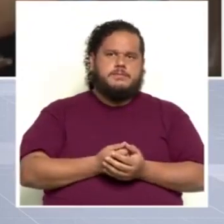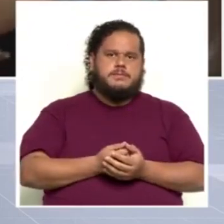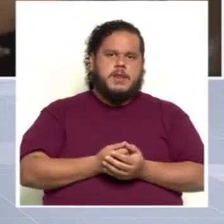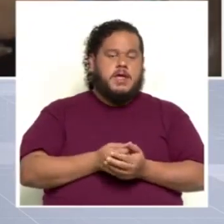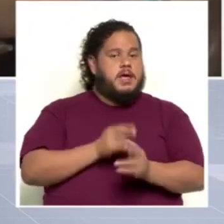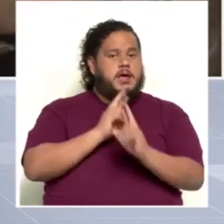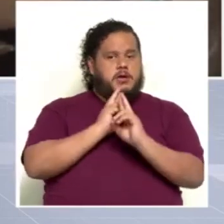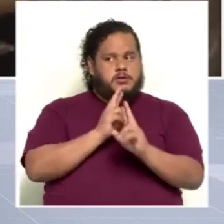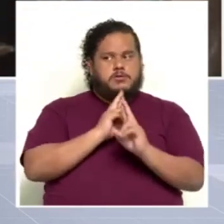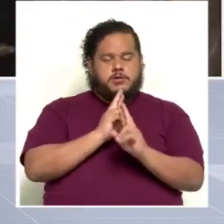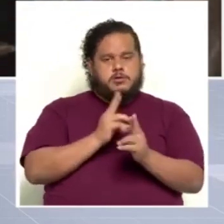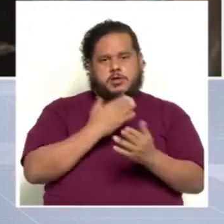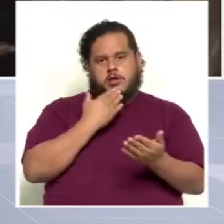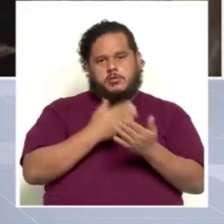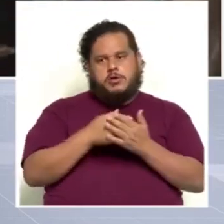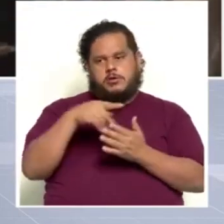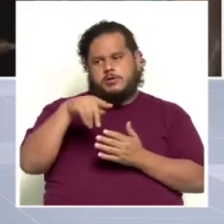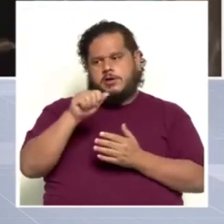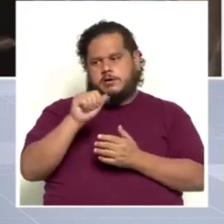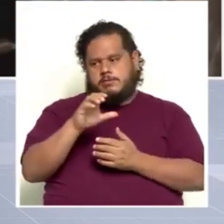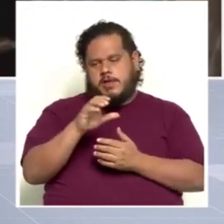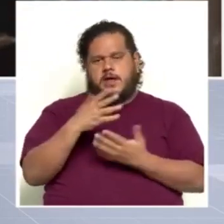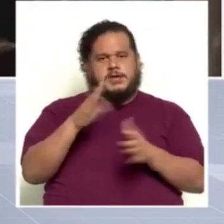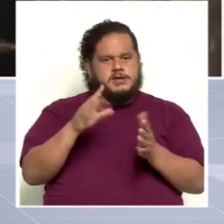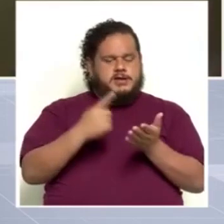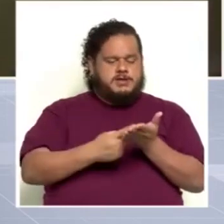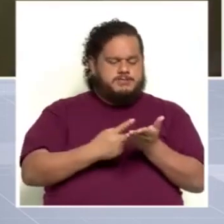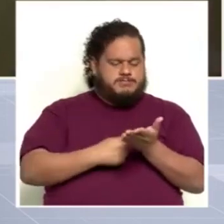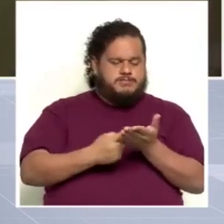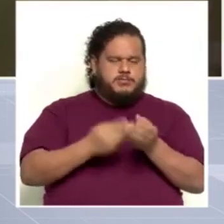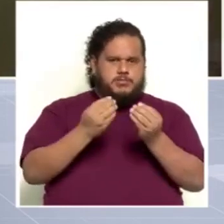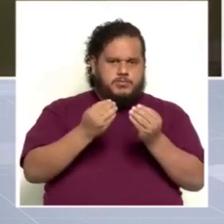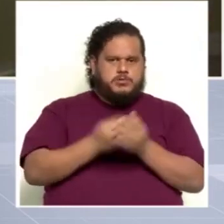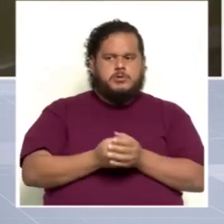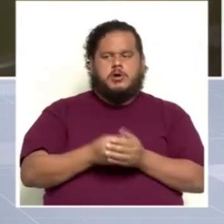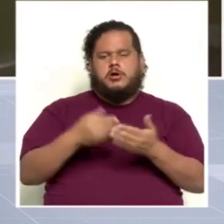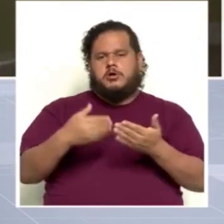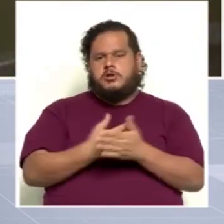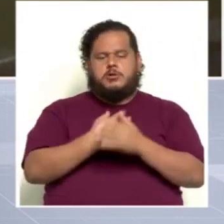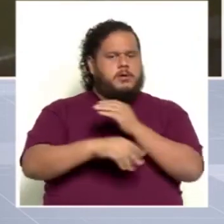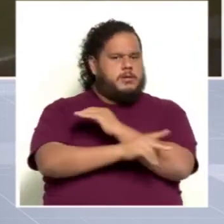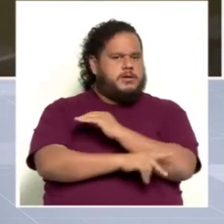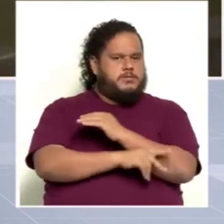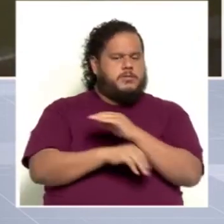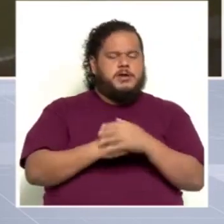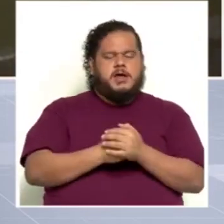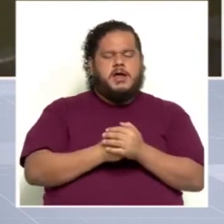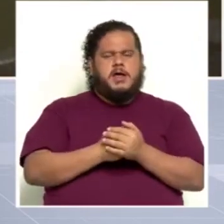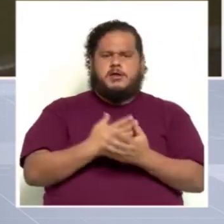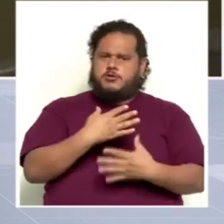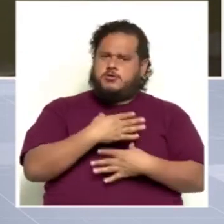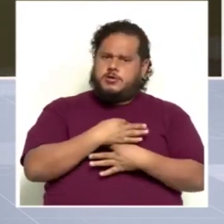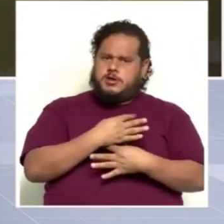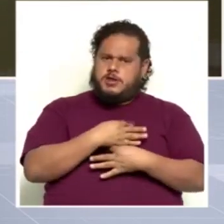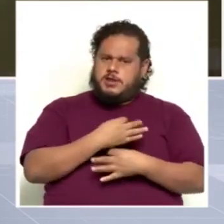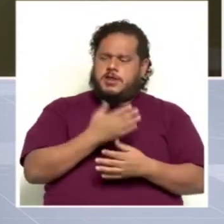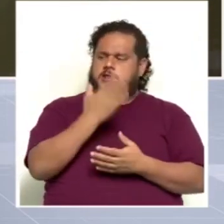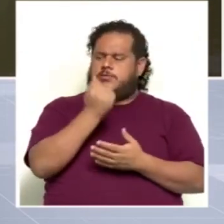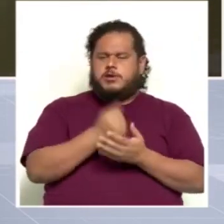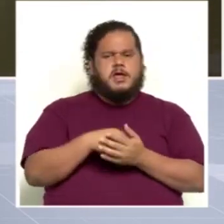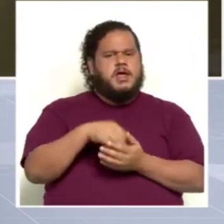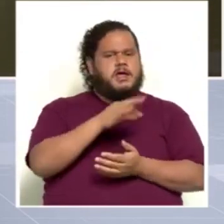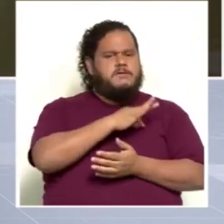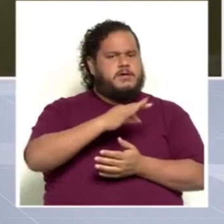los resultados, bueno, del PAC ya se ha discutido mucho, los de Nueva República son interesantes, ¿verdad?